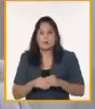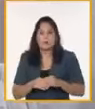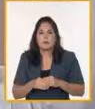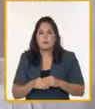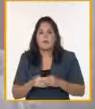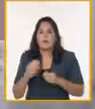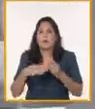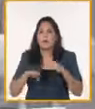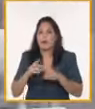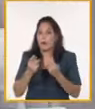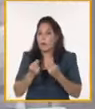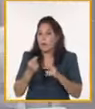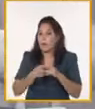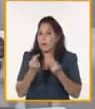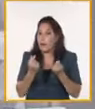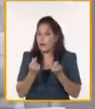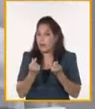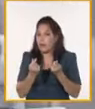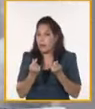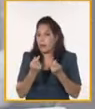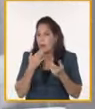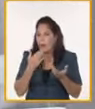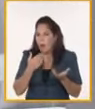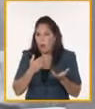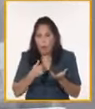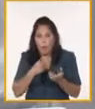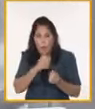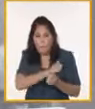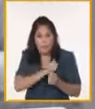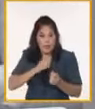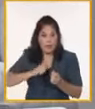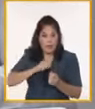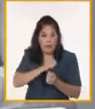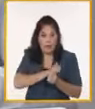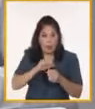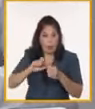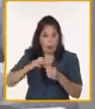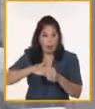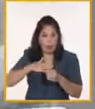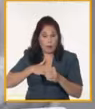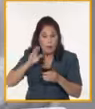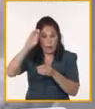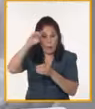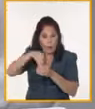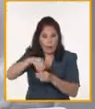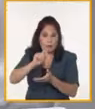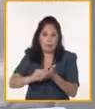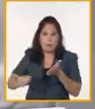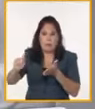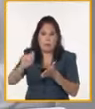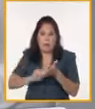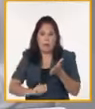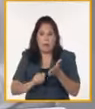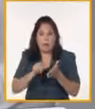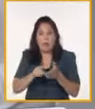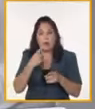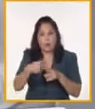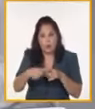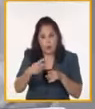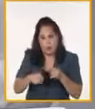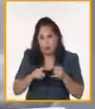planificación es ver cómo ese sector privado se sincroniza dentro del plan porque ese sector privado demanda recursos